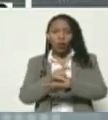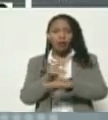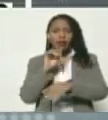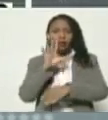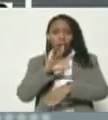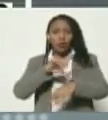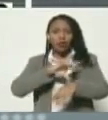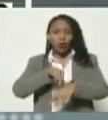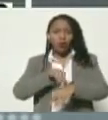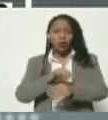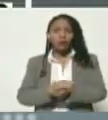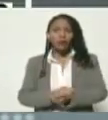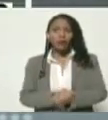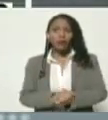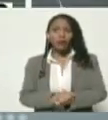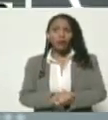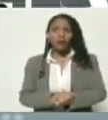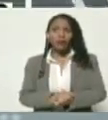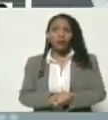5 segundos.